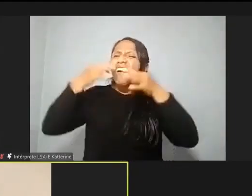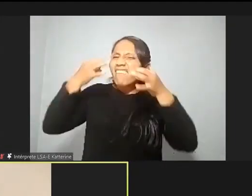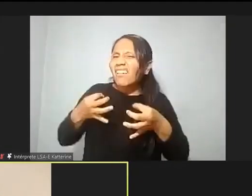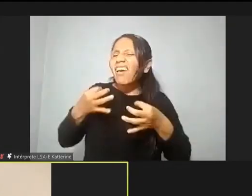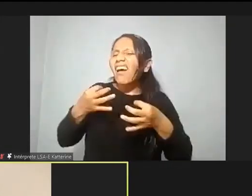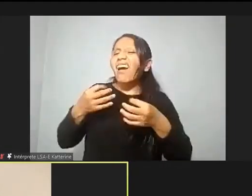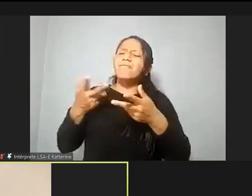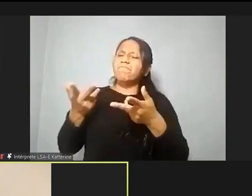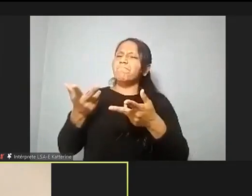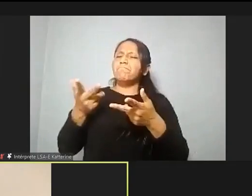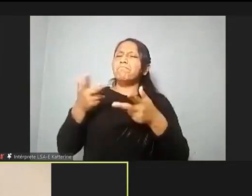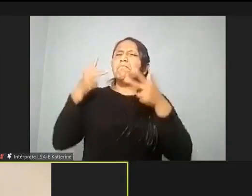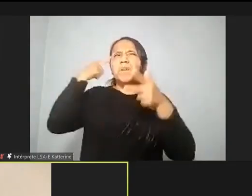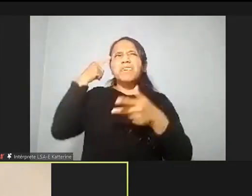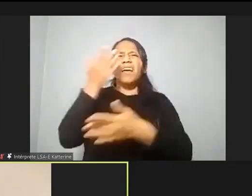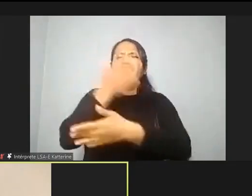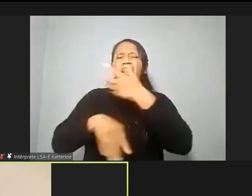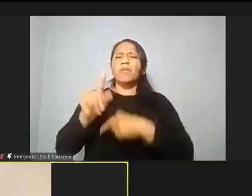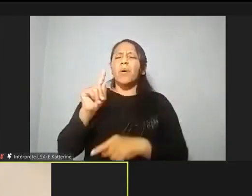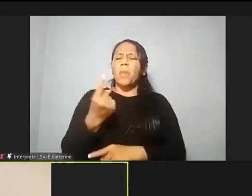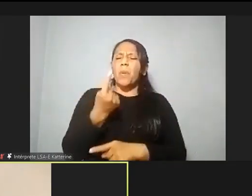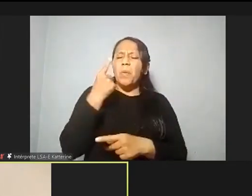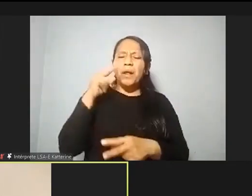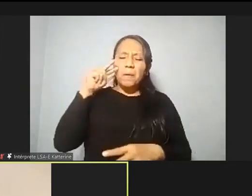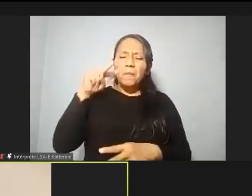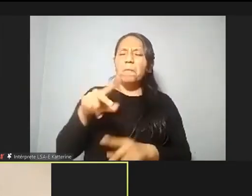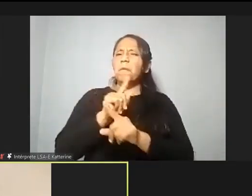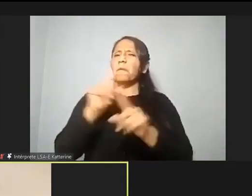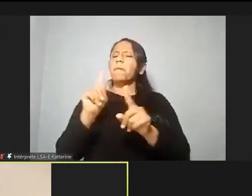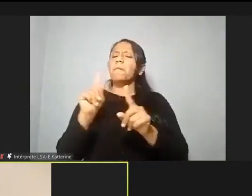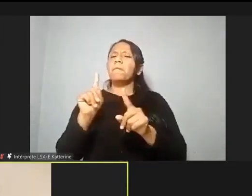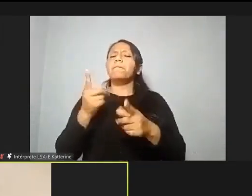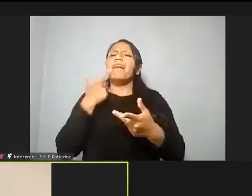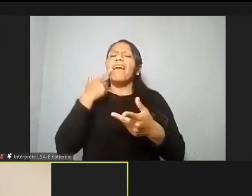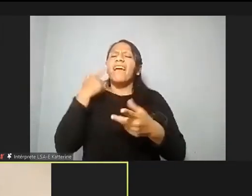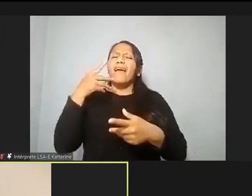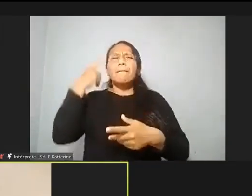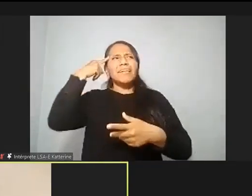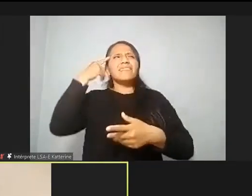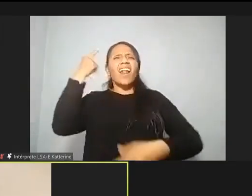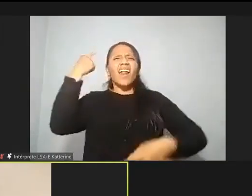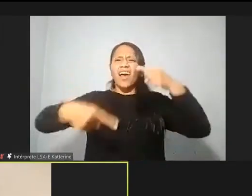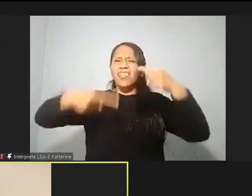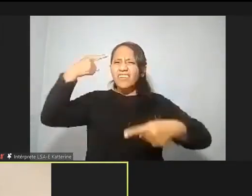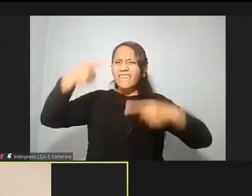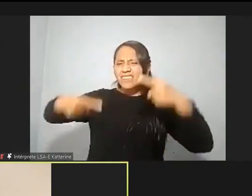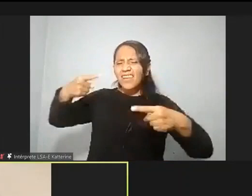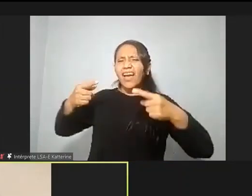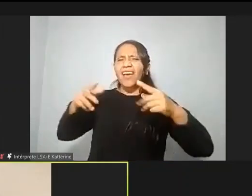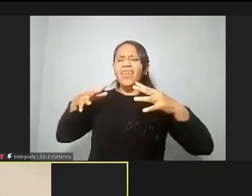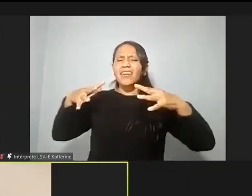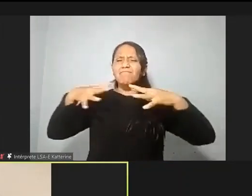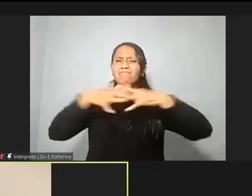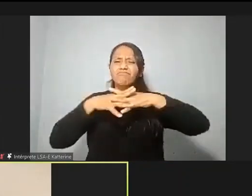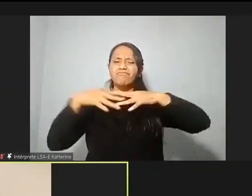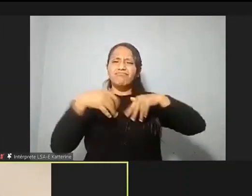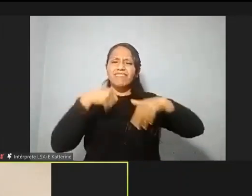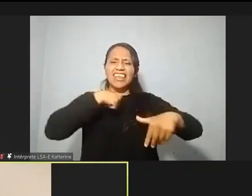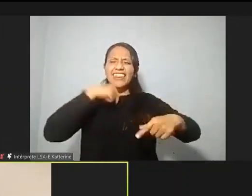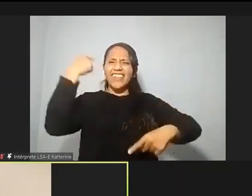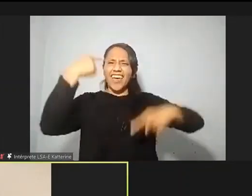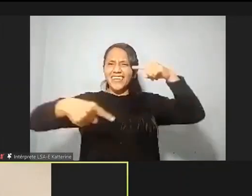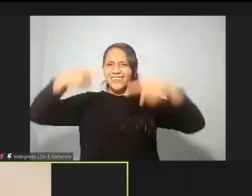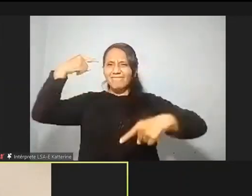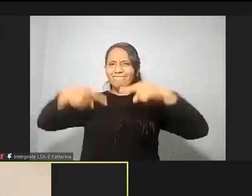de tal forma, el no pensar en la diversidad y en el entrecruzamiento identitario que se da en